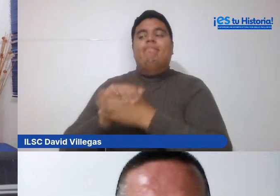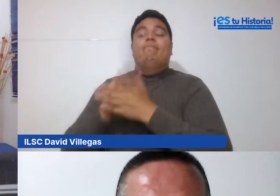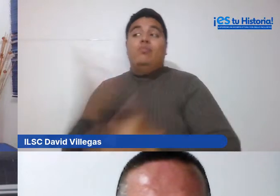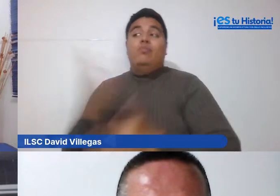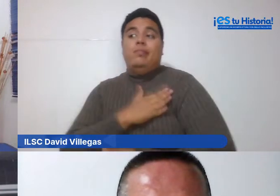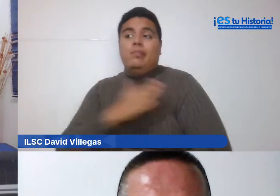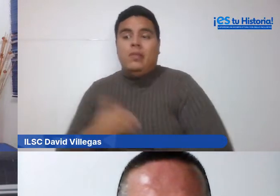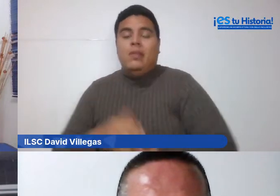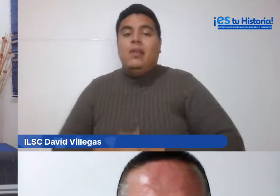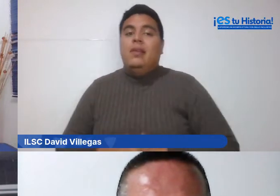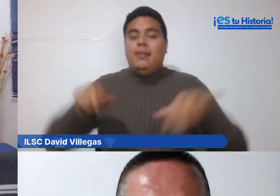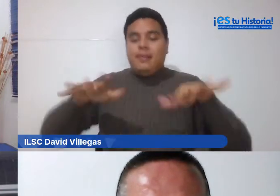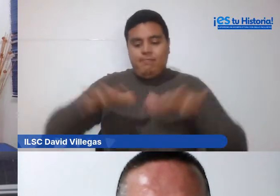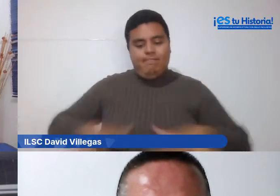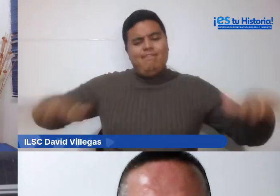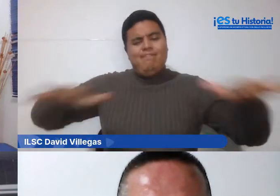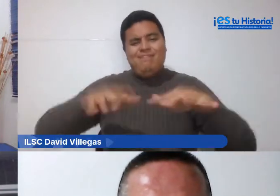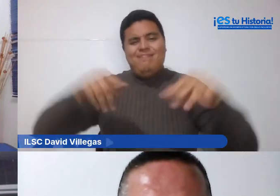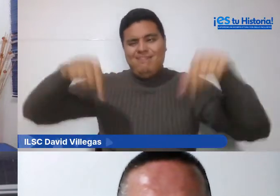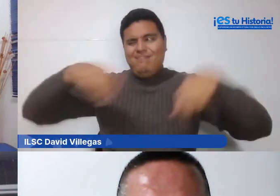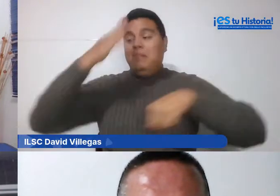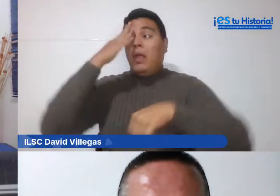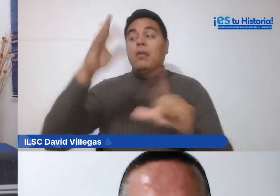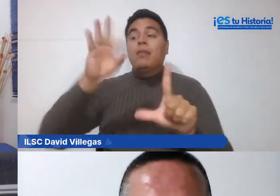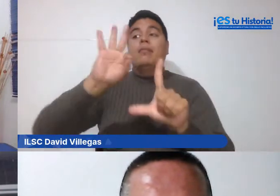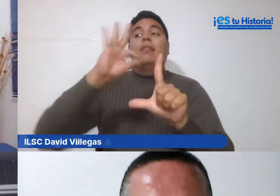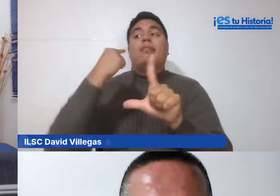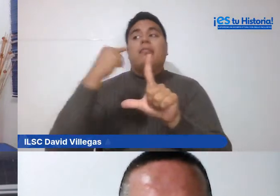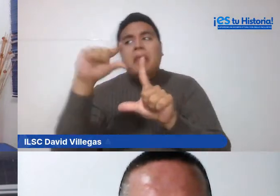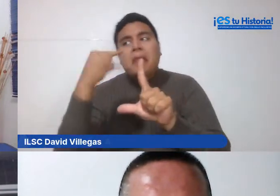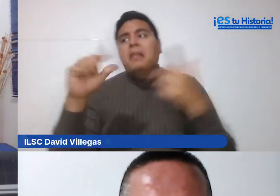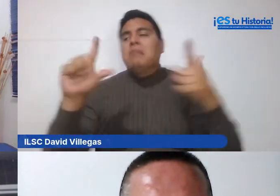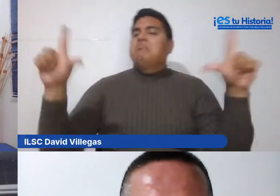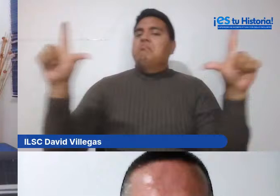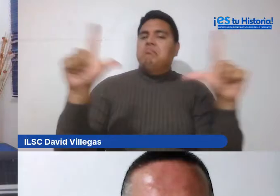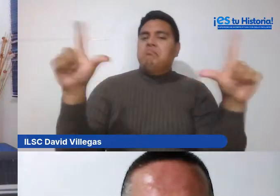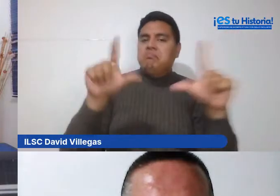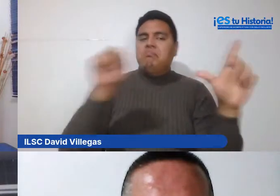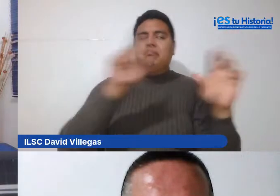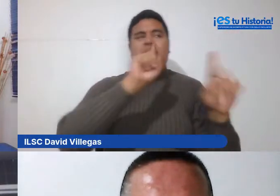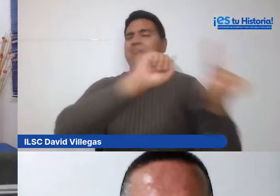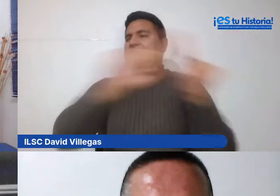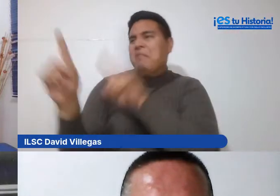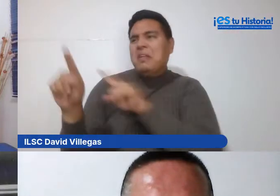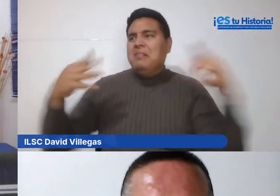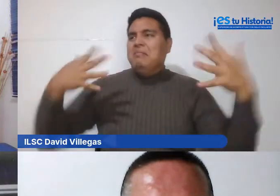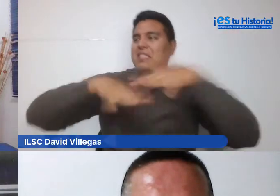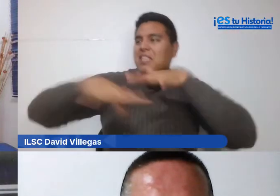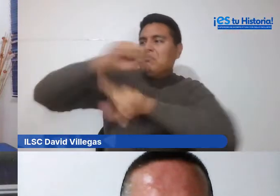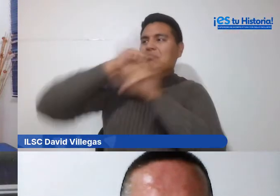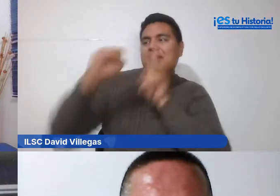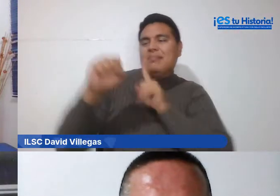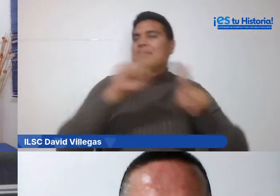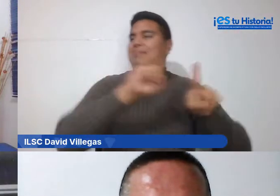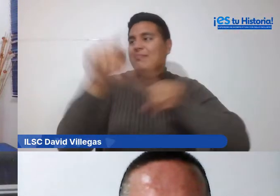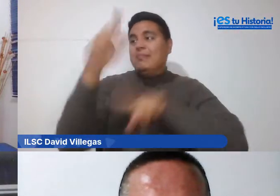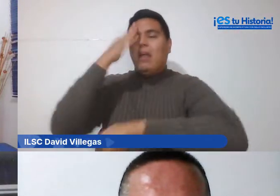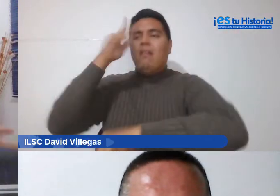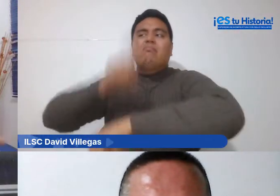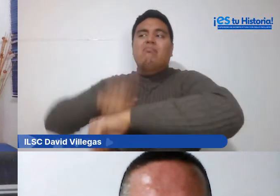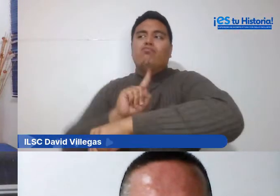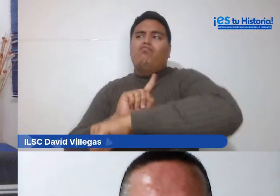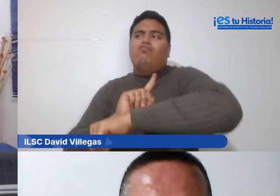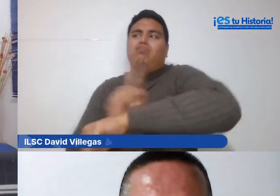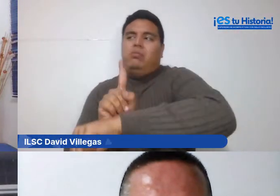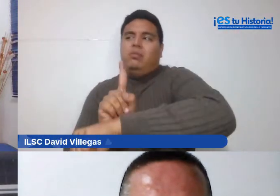este espacio que en televisión digital, en televisión convencional, como sea, pasa el tiempo muy rápido y queremos aprovecharlo al máximo. Es